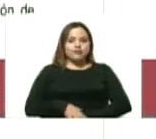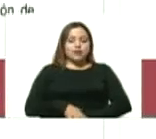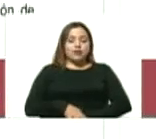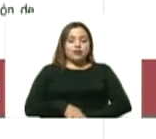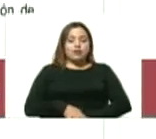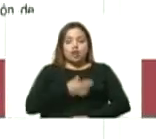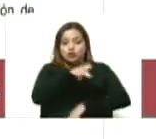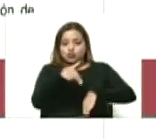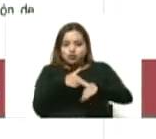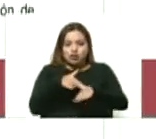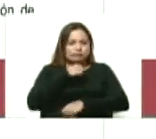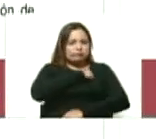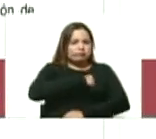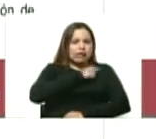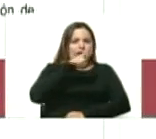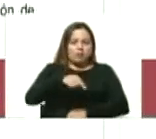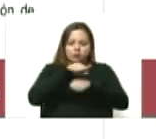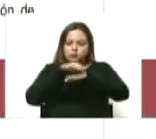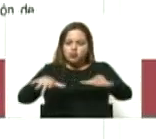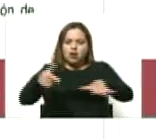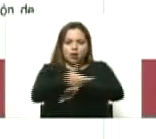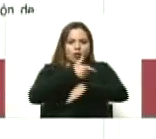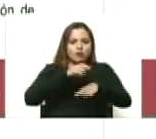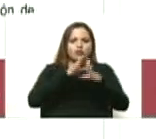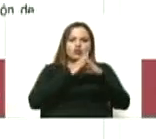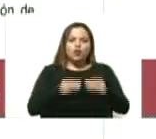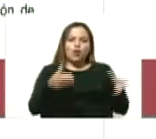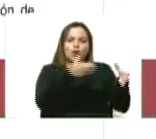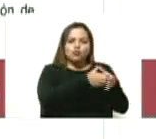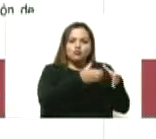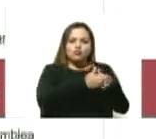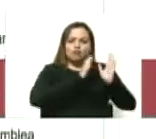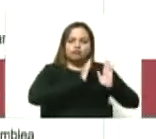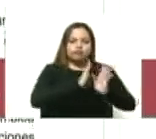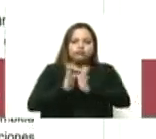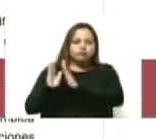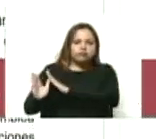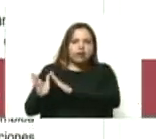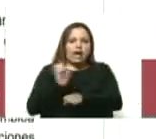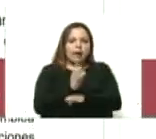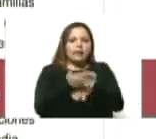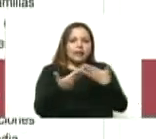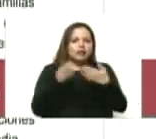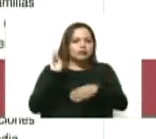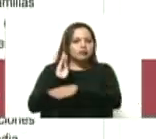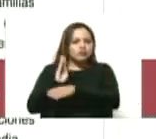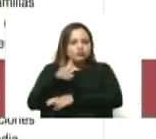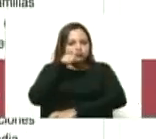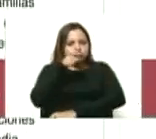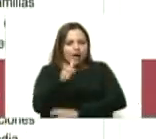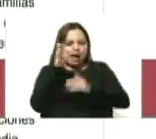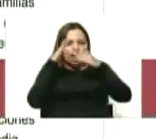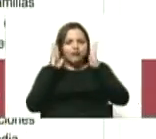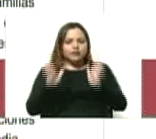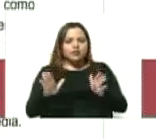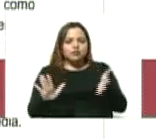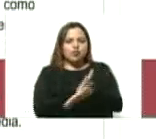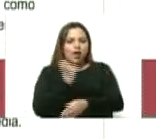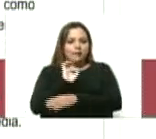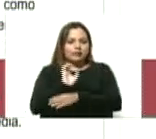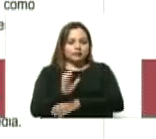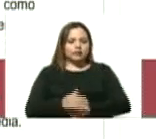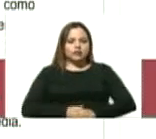realizar el máximo despliegue del gobierno bolivariano con todos sus organismos de seguridad y gestión de riesgo para atender la emergencia